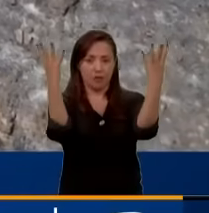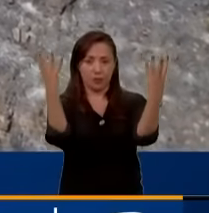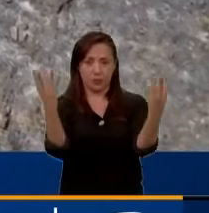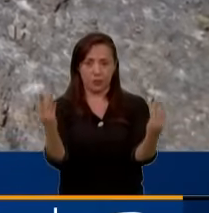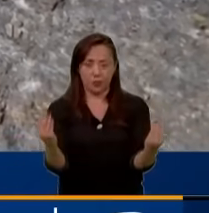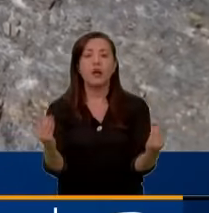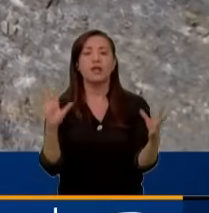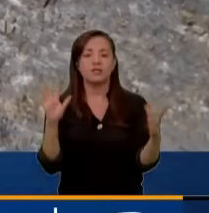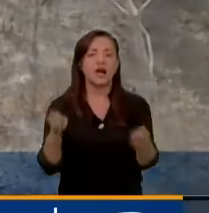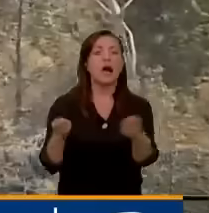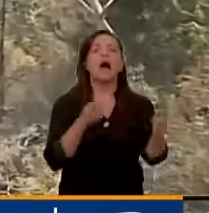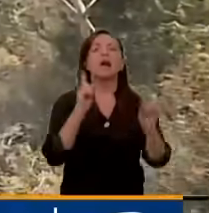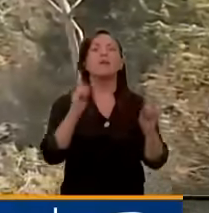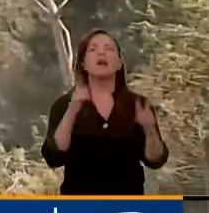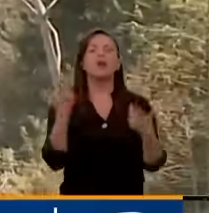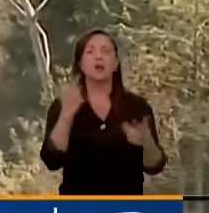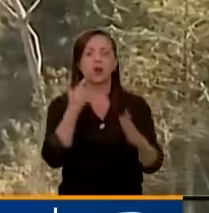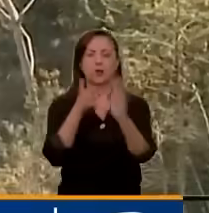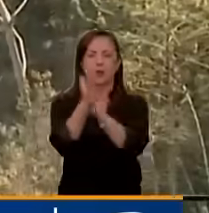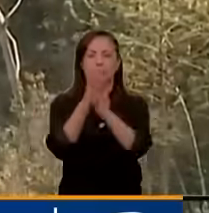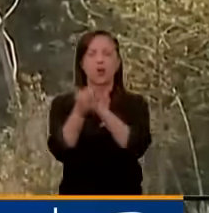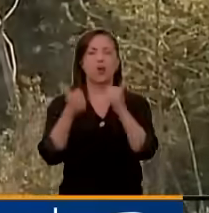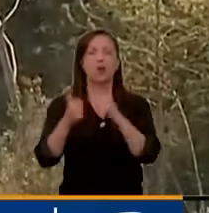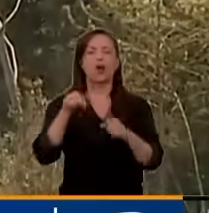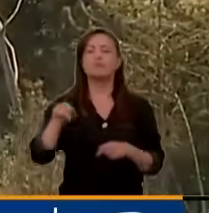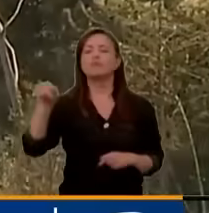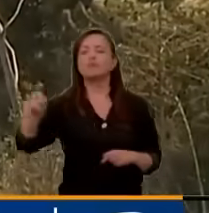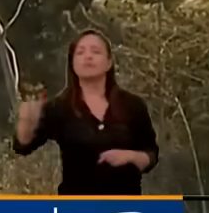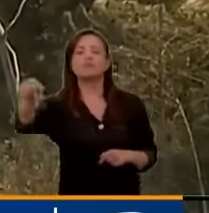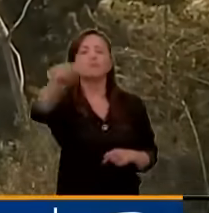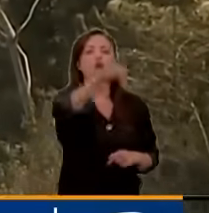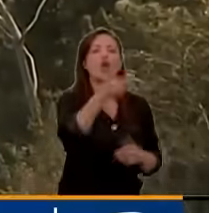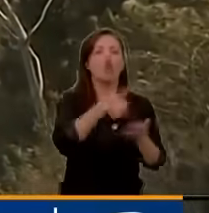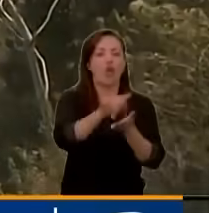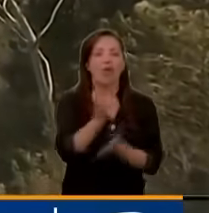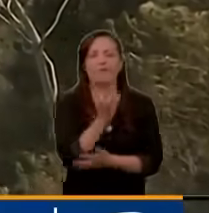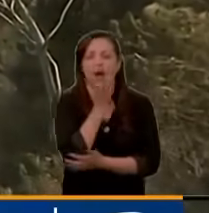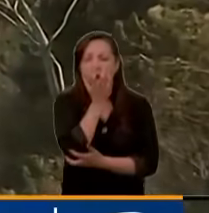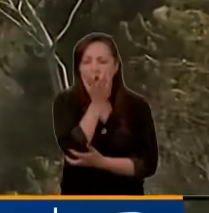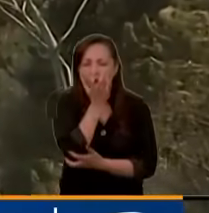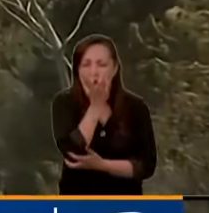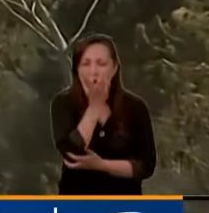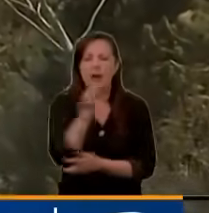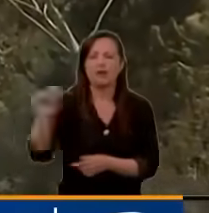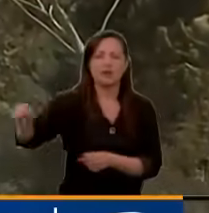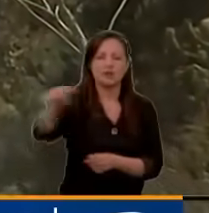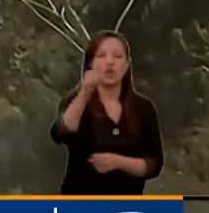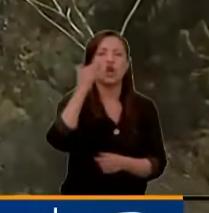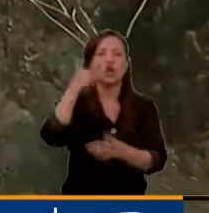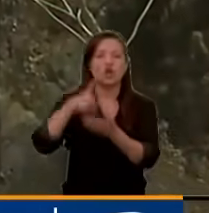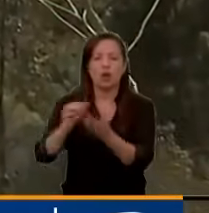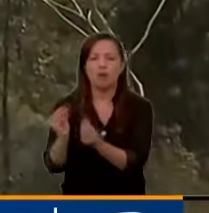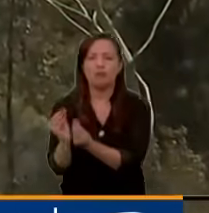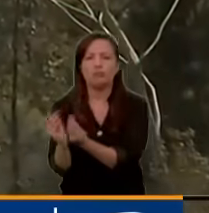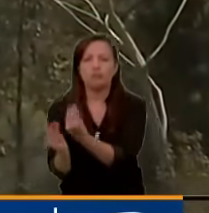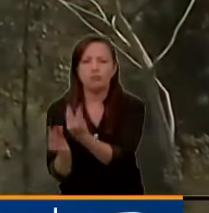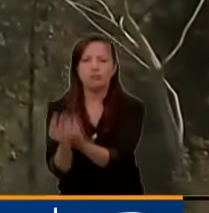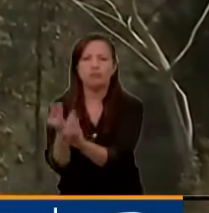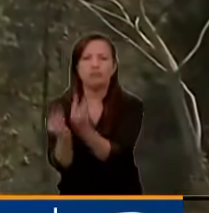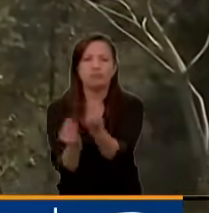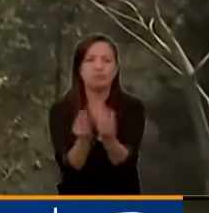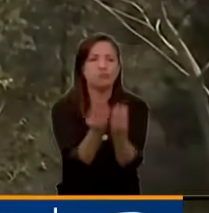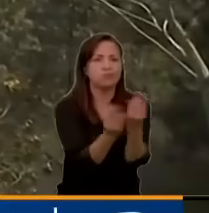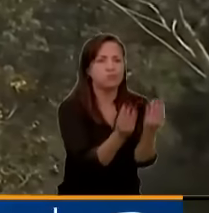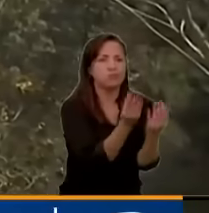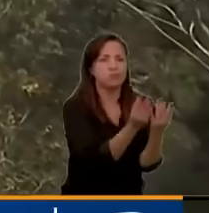ver lo que ocurre en este momento porque hay puntos calientes y pues las llamas todavía están pues prendiéndose. También ustedes pueden